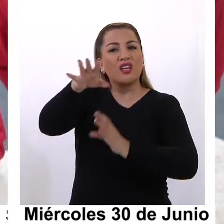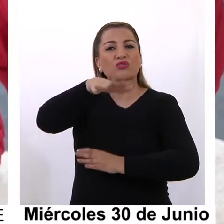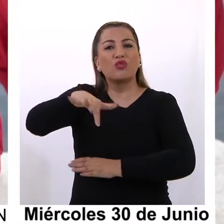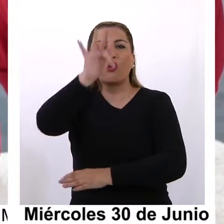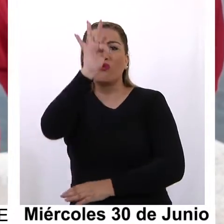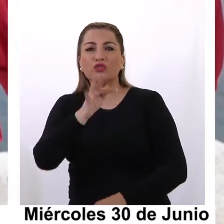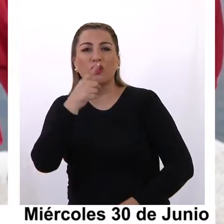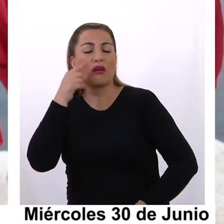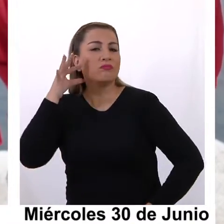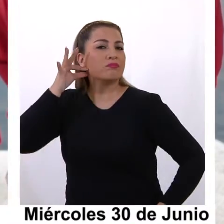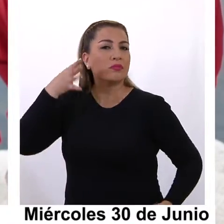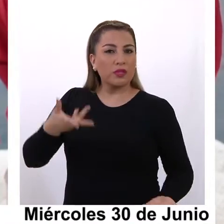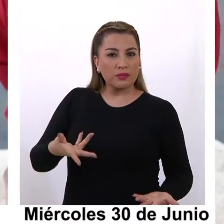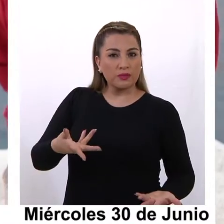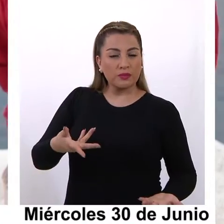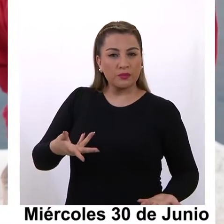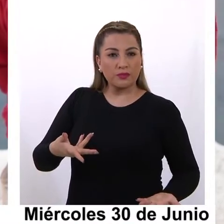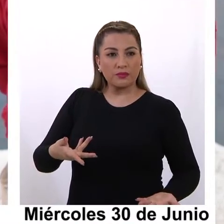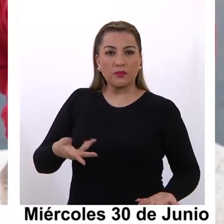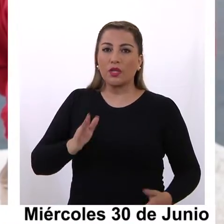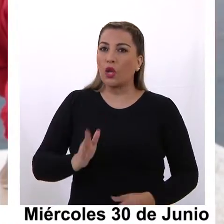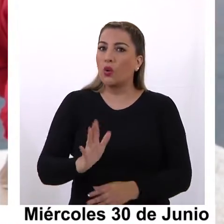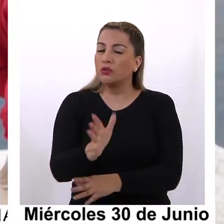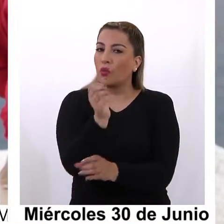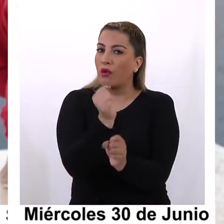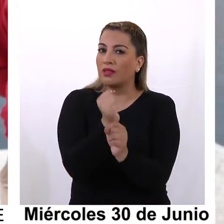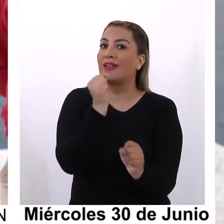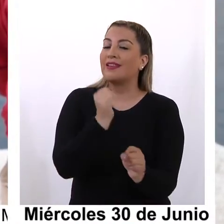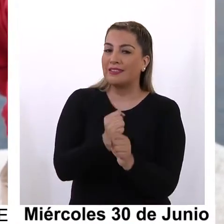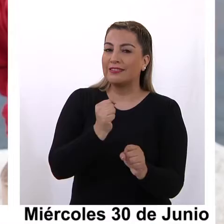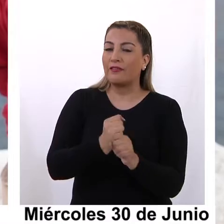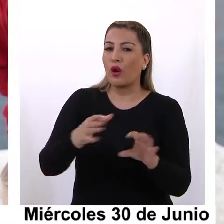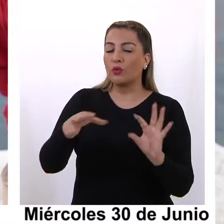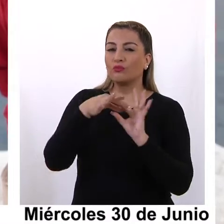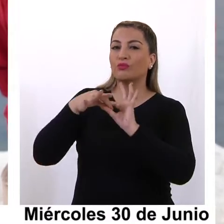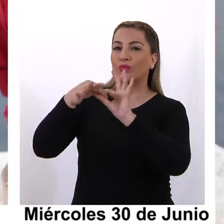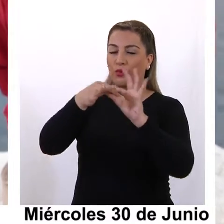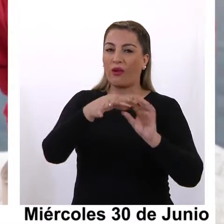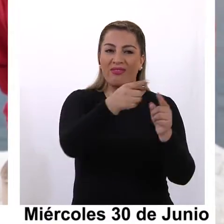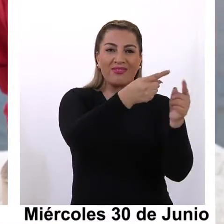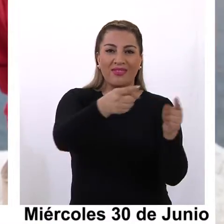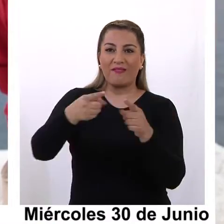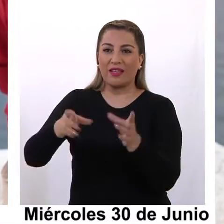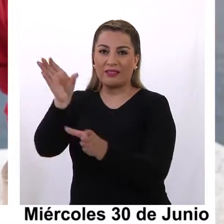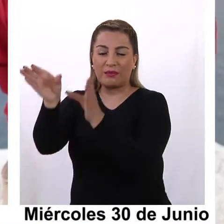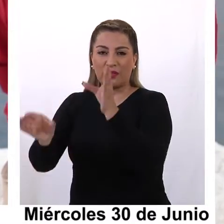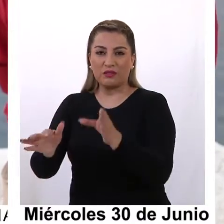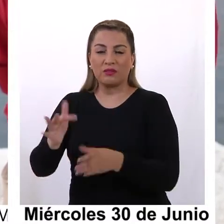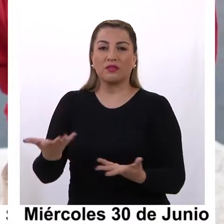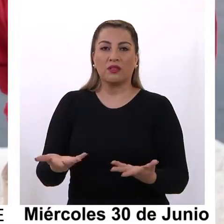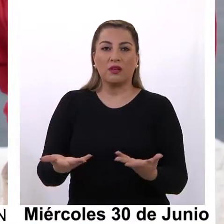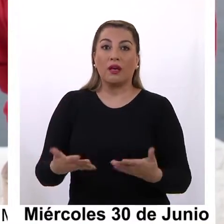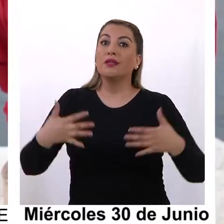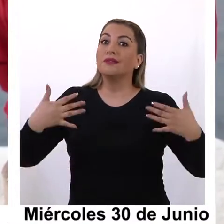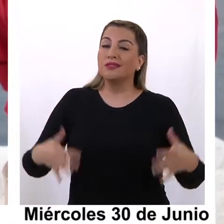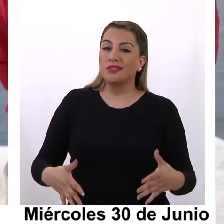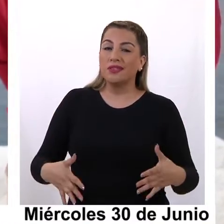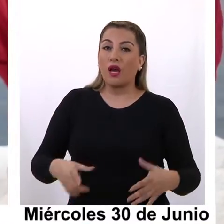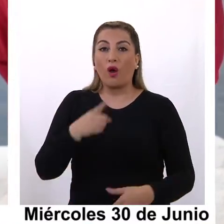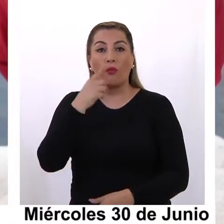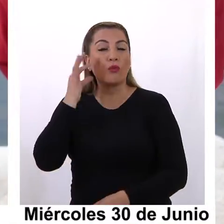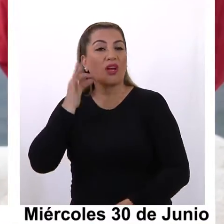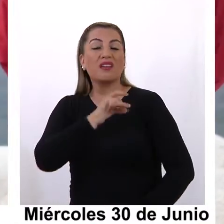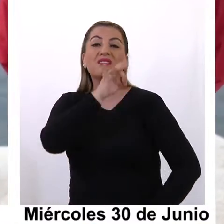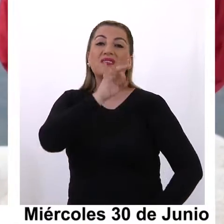funcionarios y los funcionarios que han continuado con este trabajo en conjunto con los distintos actores para que finalmente las chilenas y los